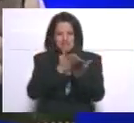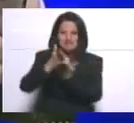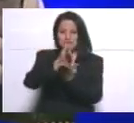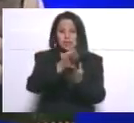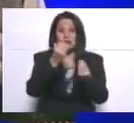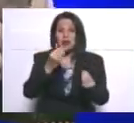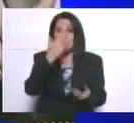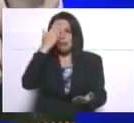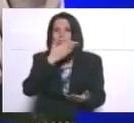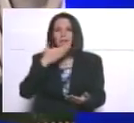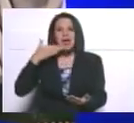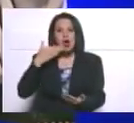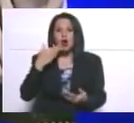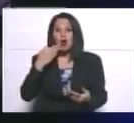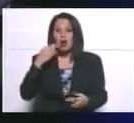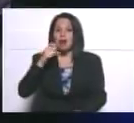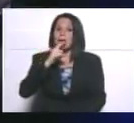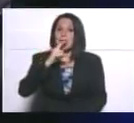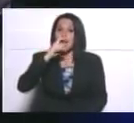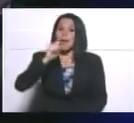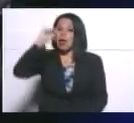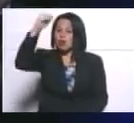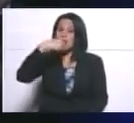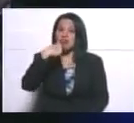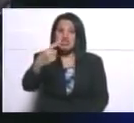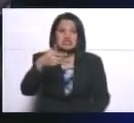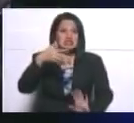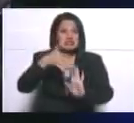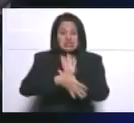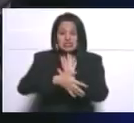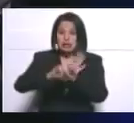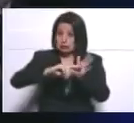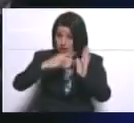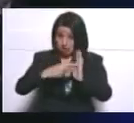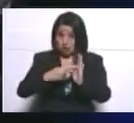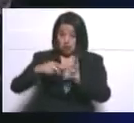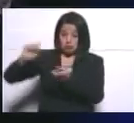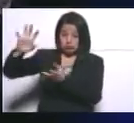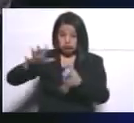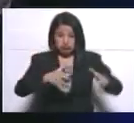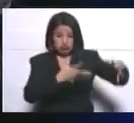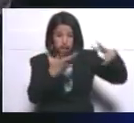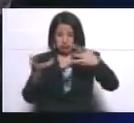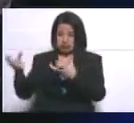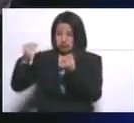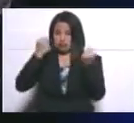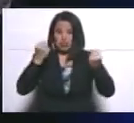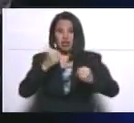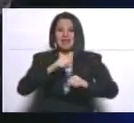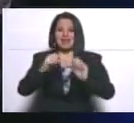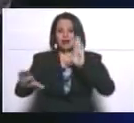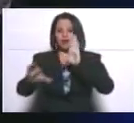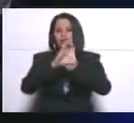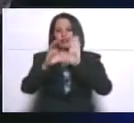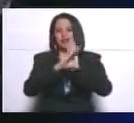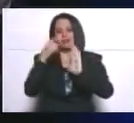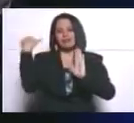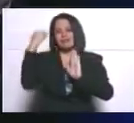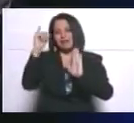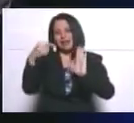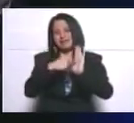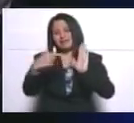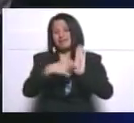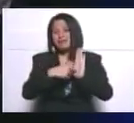ha parafraseado en aquella cita, donde dice, sopla fuerte tempestad, que tengo constituyente, que tengo pueblo